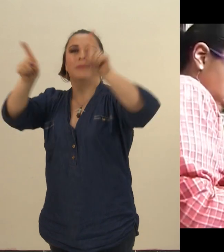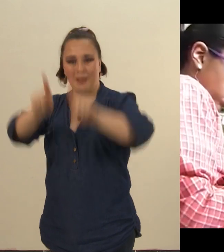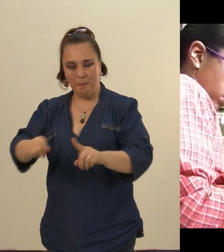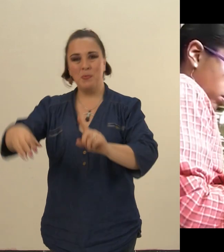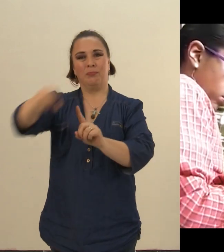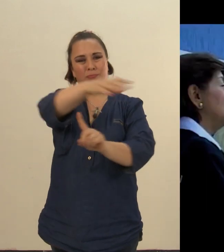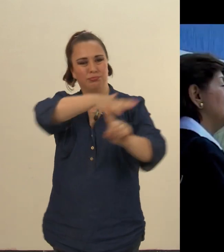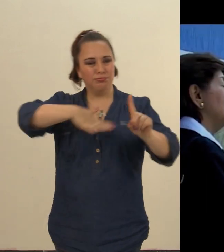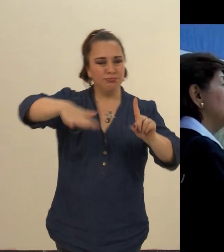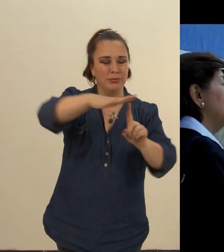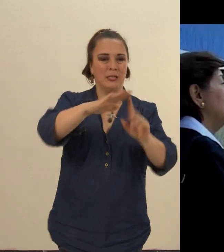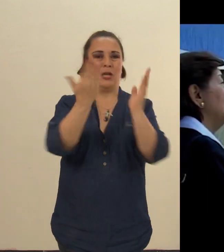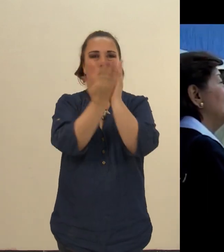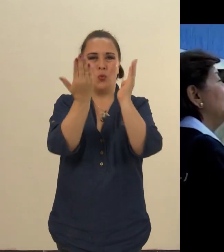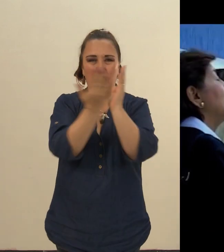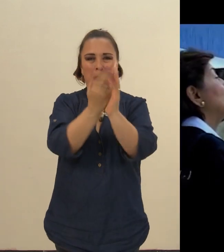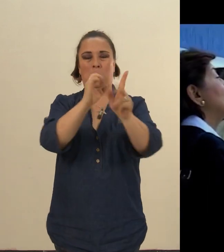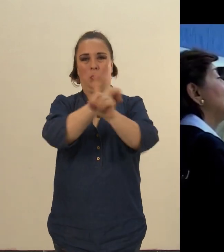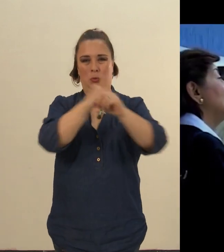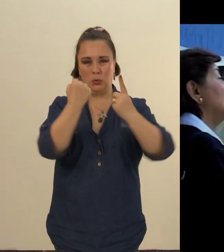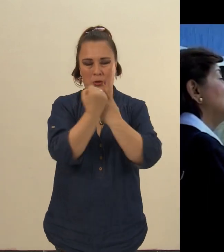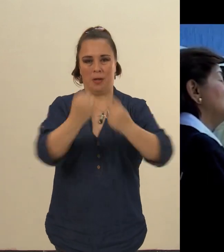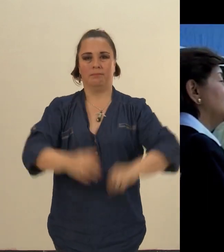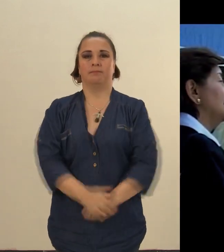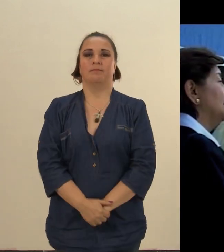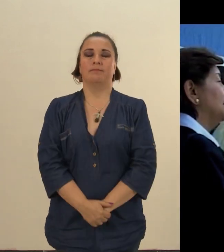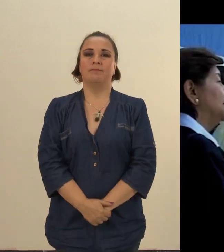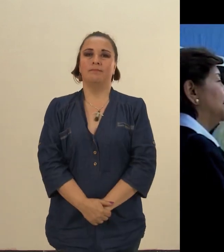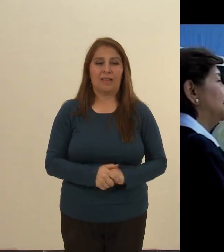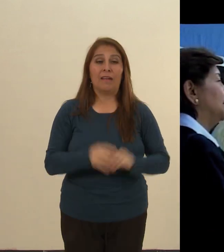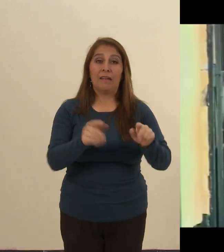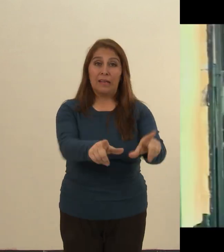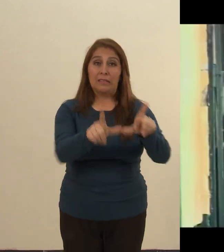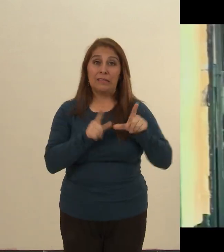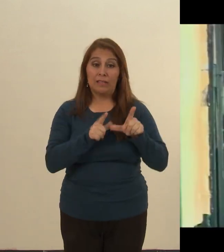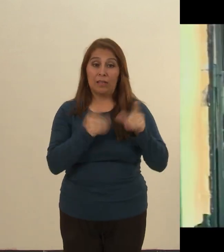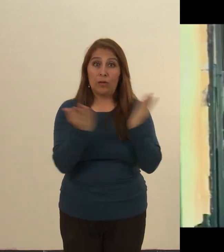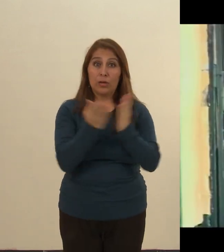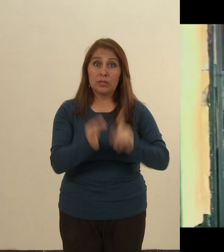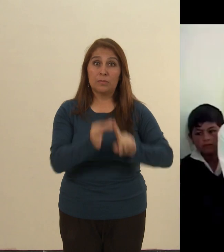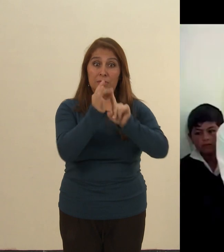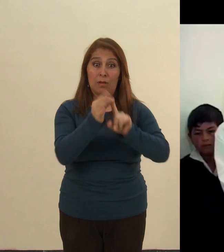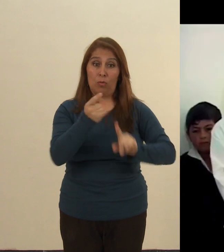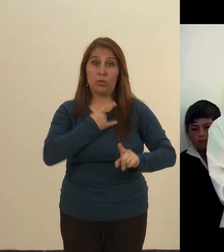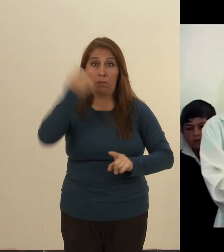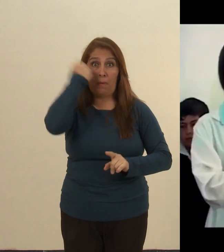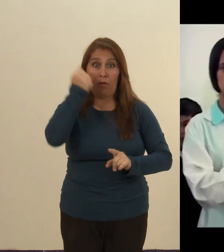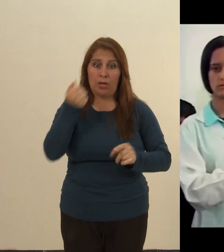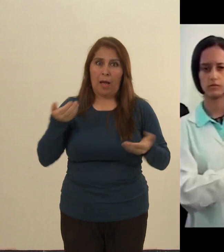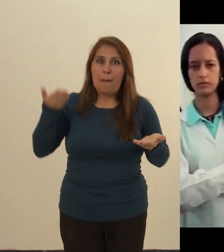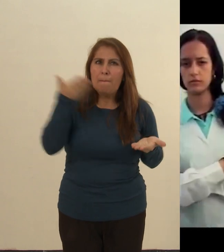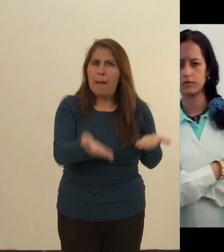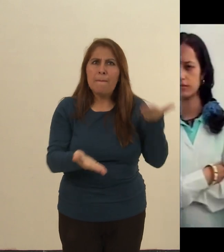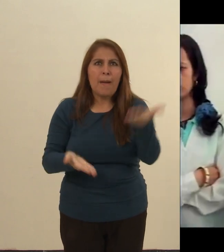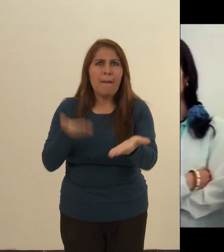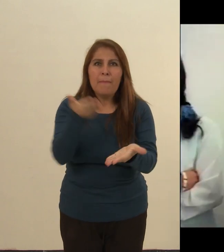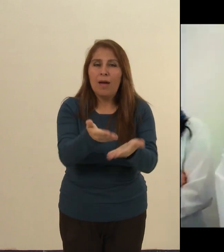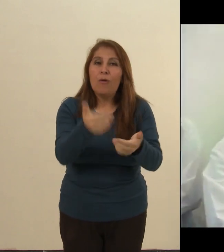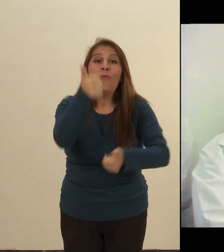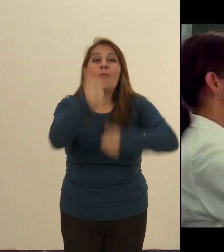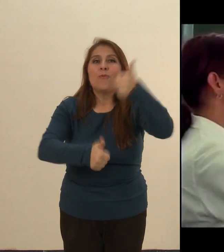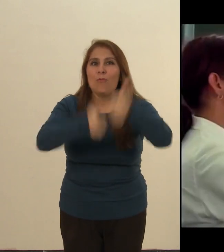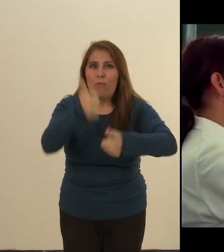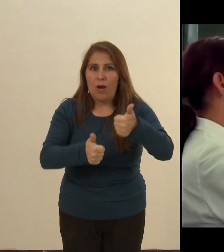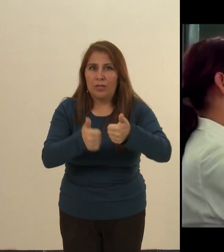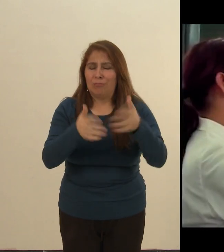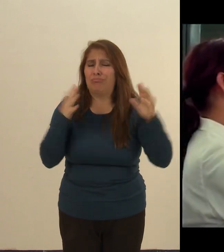no solo en interacción con el sujeto, sino con su entorno educativo y social. Los aportes de la Licenciatura en Educación Especial de la